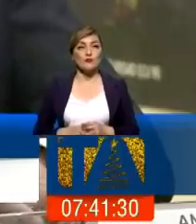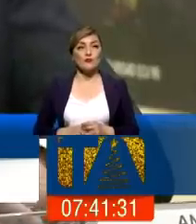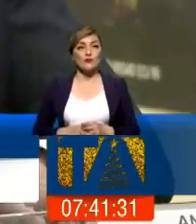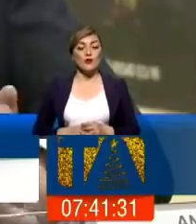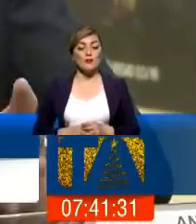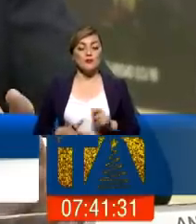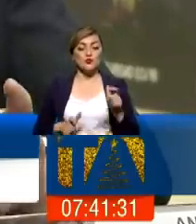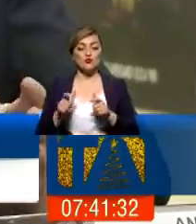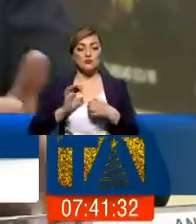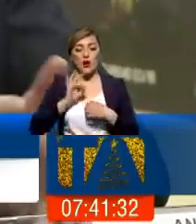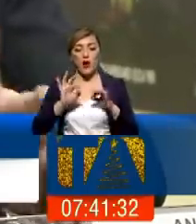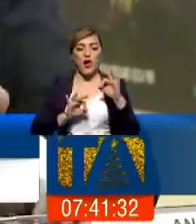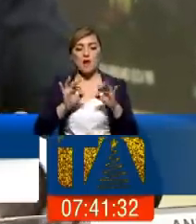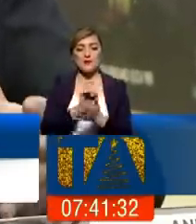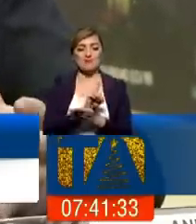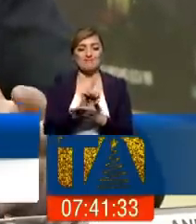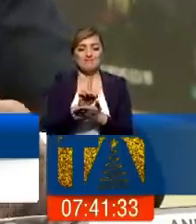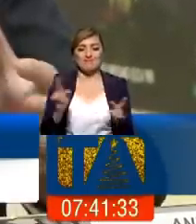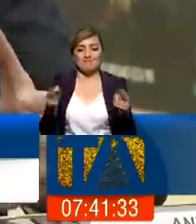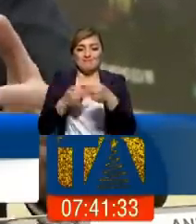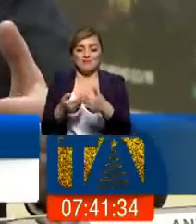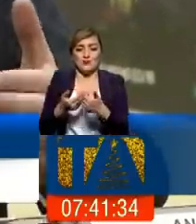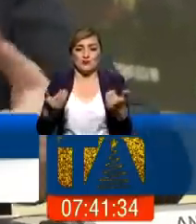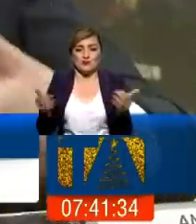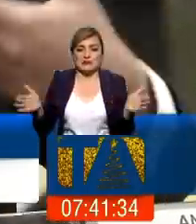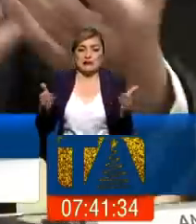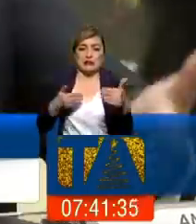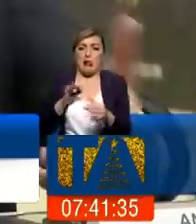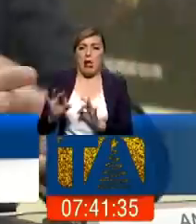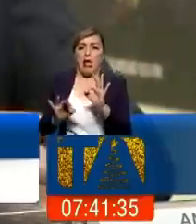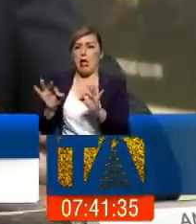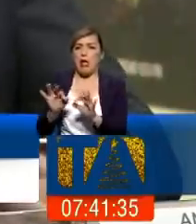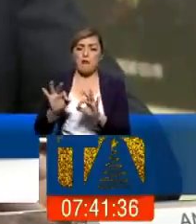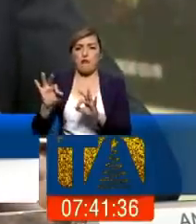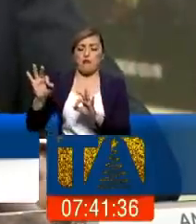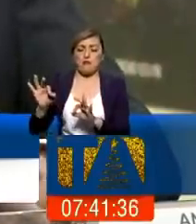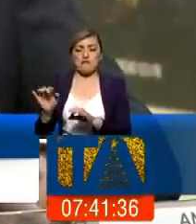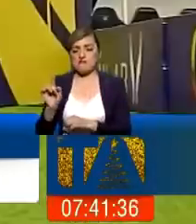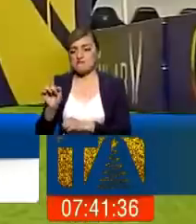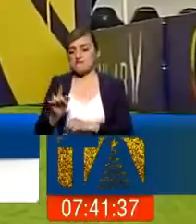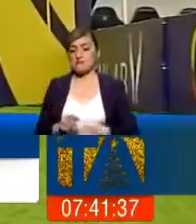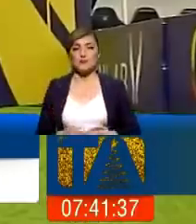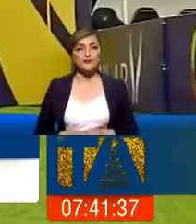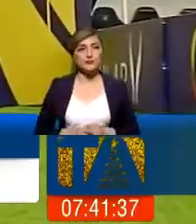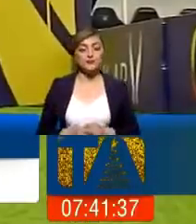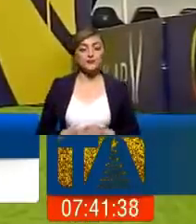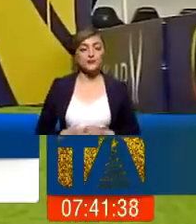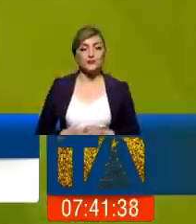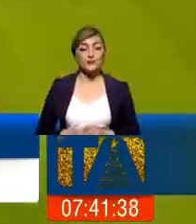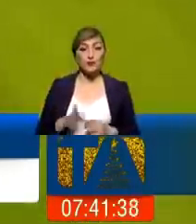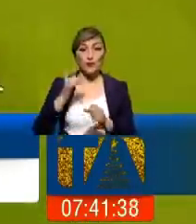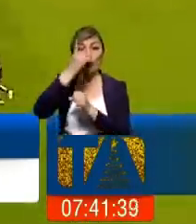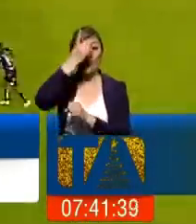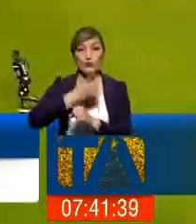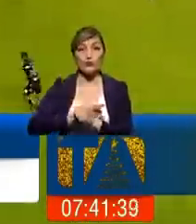sido contagiadas durante estas semanas estén en lugares cerrados donde puedan propagar la enfermedad. Otra de las medidas que se